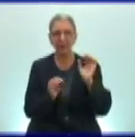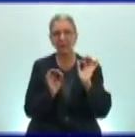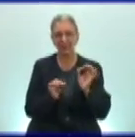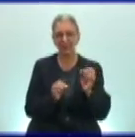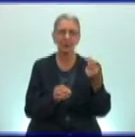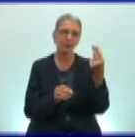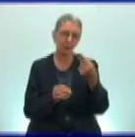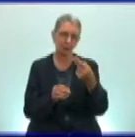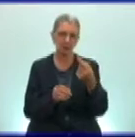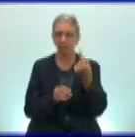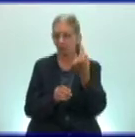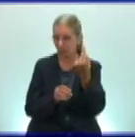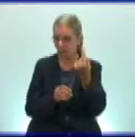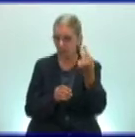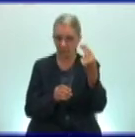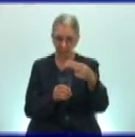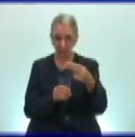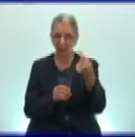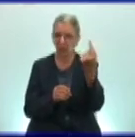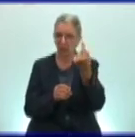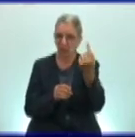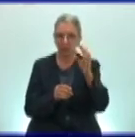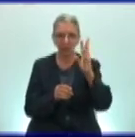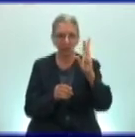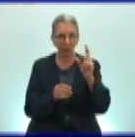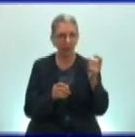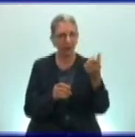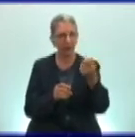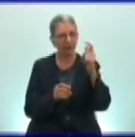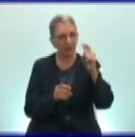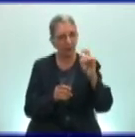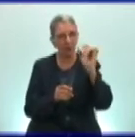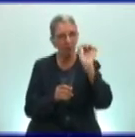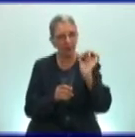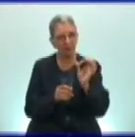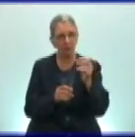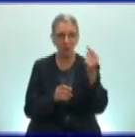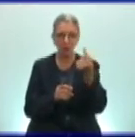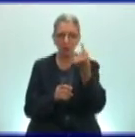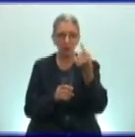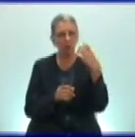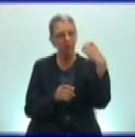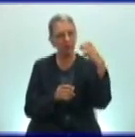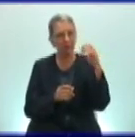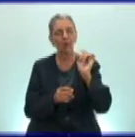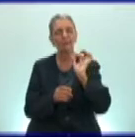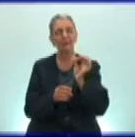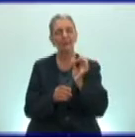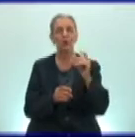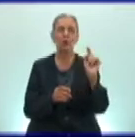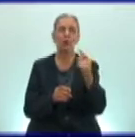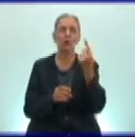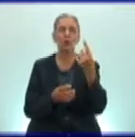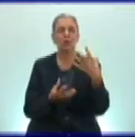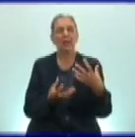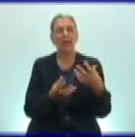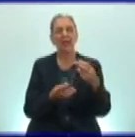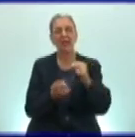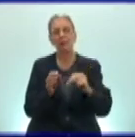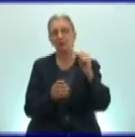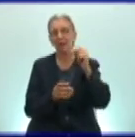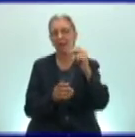carga del núcleo. Y en el núcleo los protones son los que tienen carga y son los que determinan la